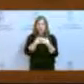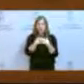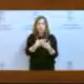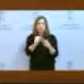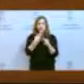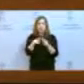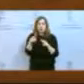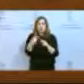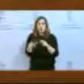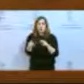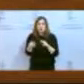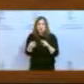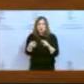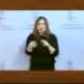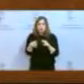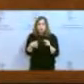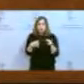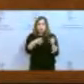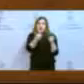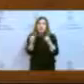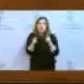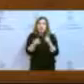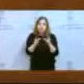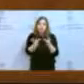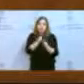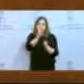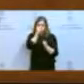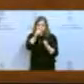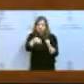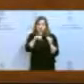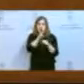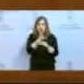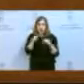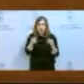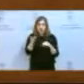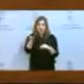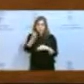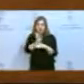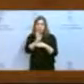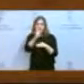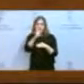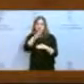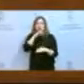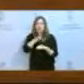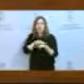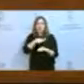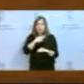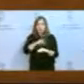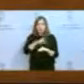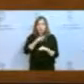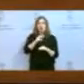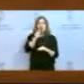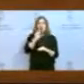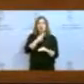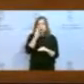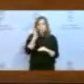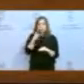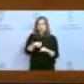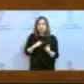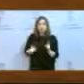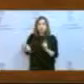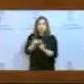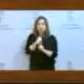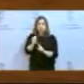política, la que le falta al PSOE en esta Cámara representado para cumplir los compromisos aquí alcanzados